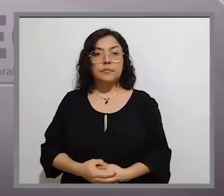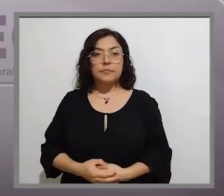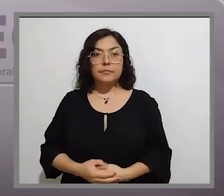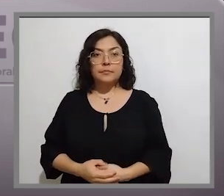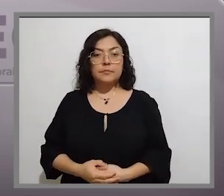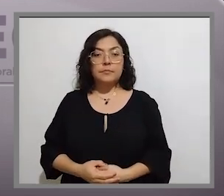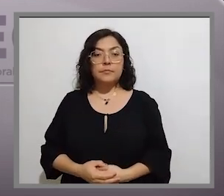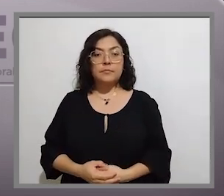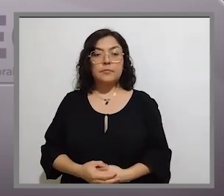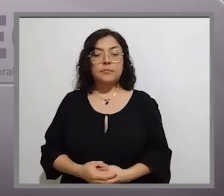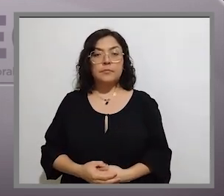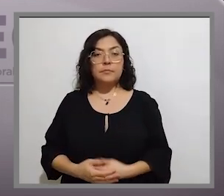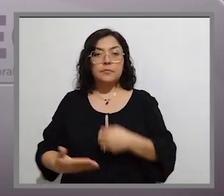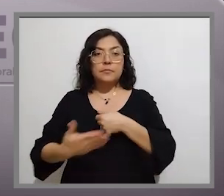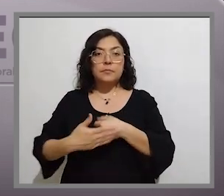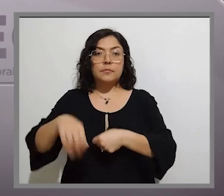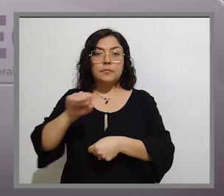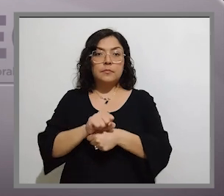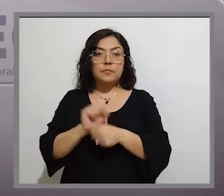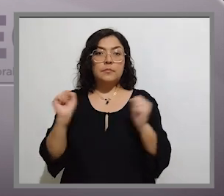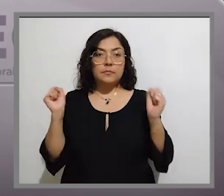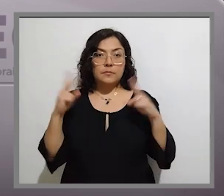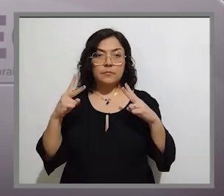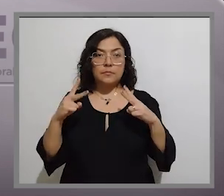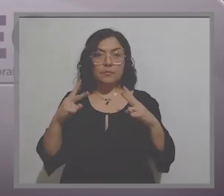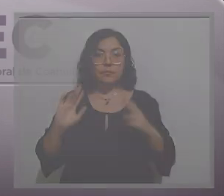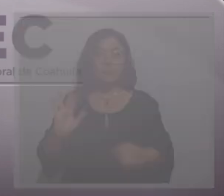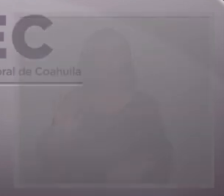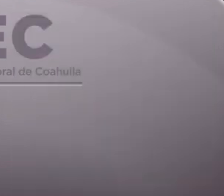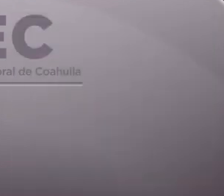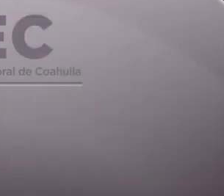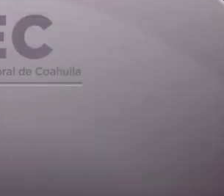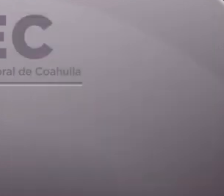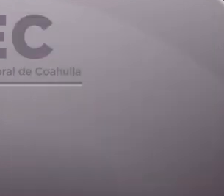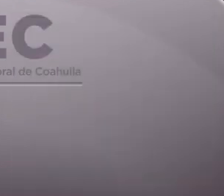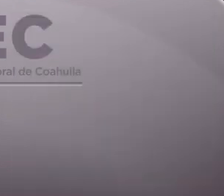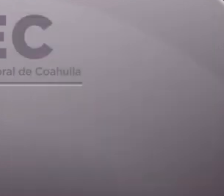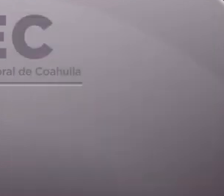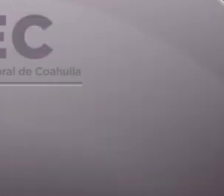el Instituto Electoral de Coahuila. Nos escuchamos en nuestra próxima emisión.